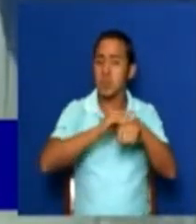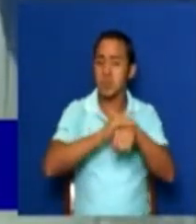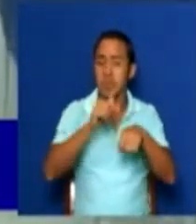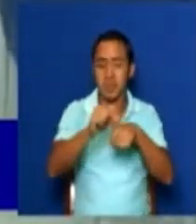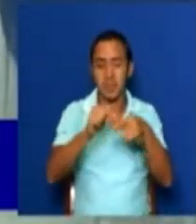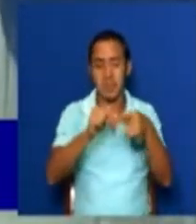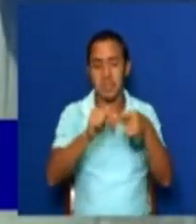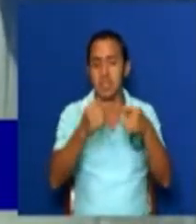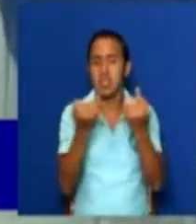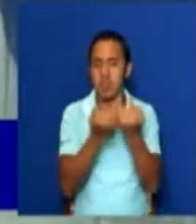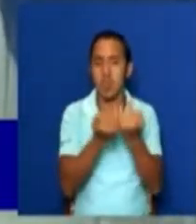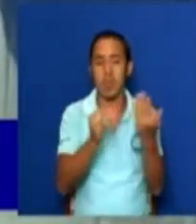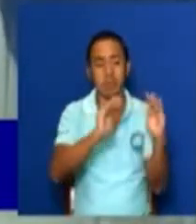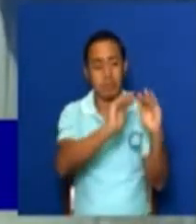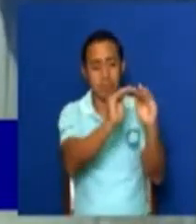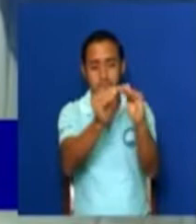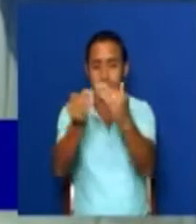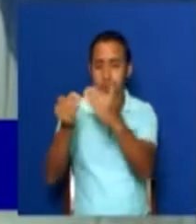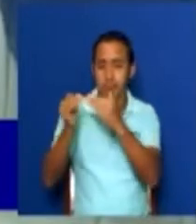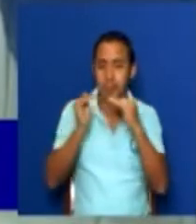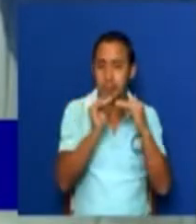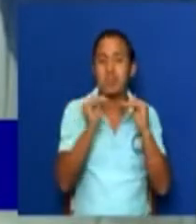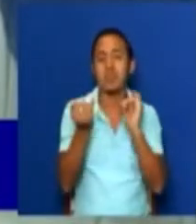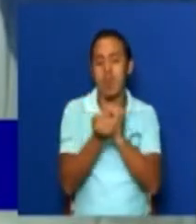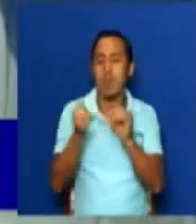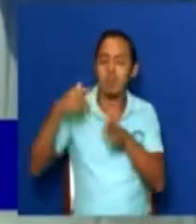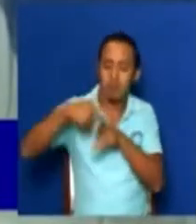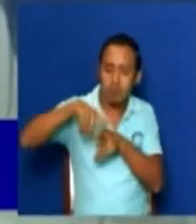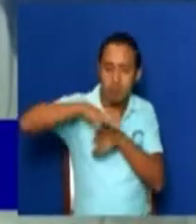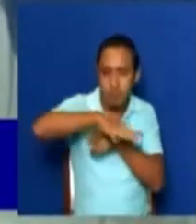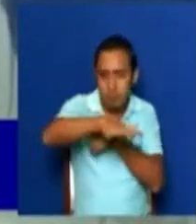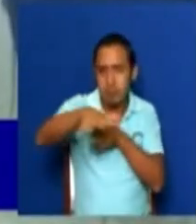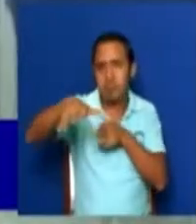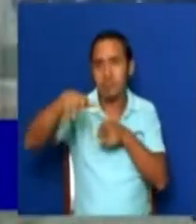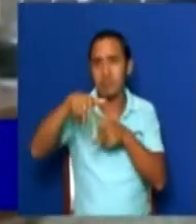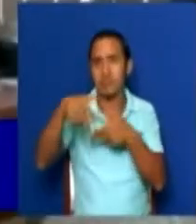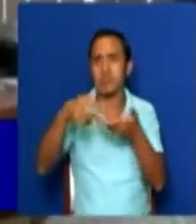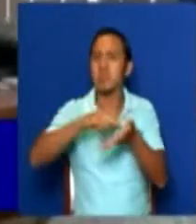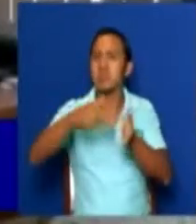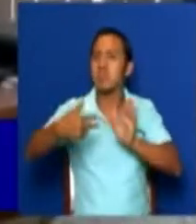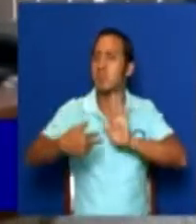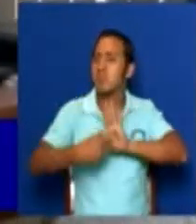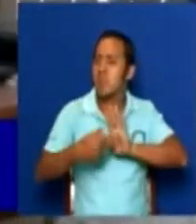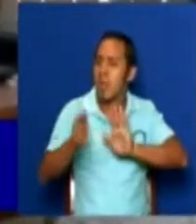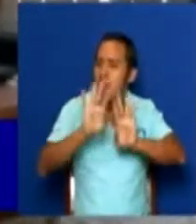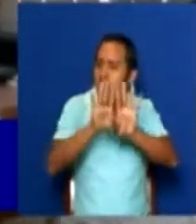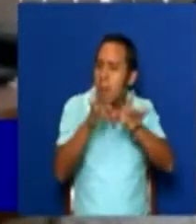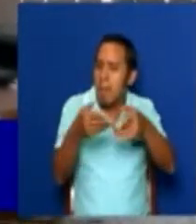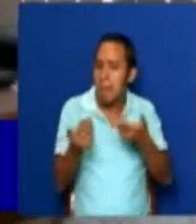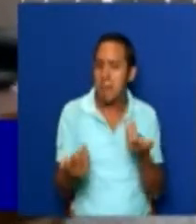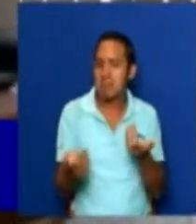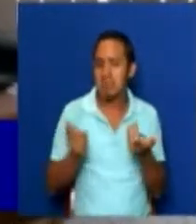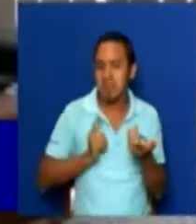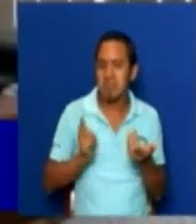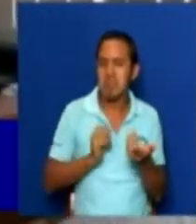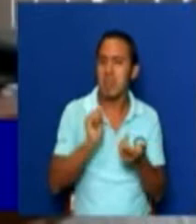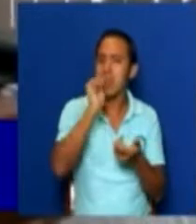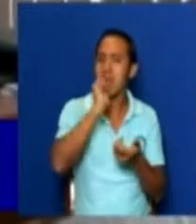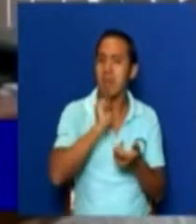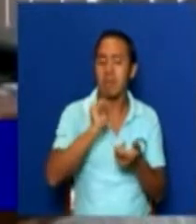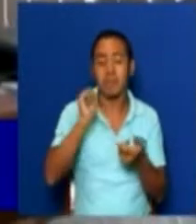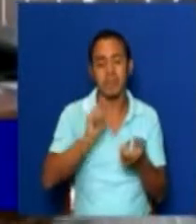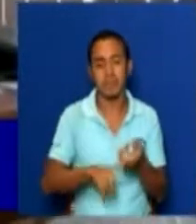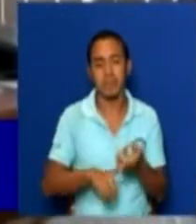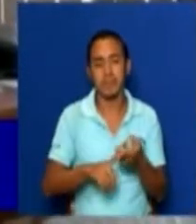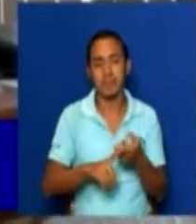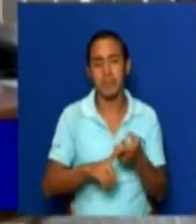zona urbana y rural. ¿Y qué significa para nosotros las mujeres tener acceso al agua?